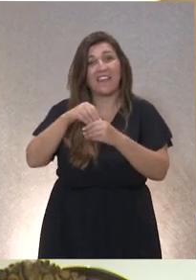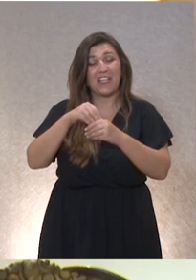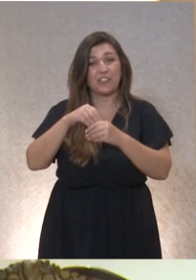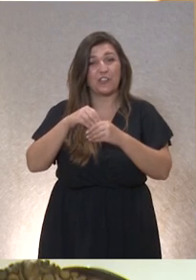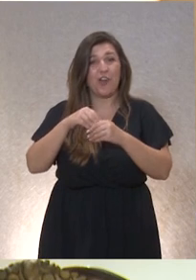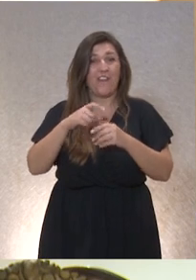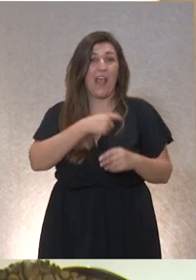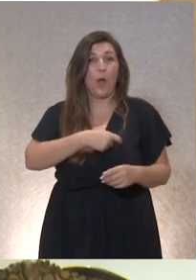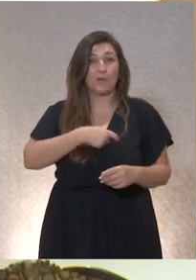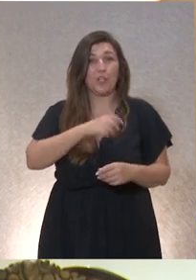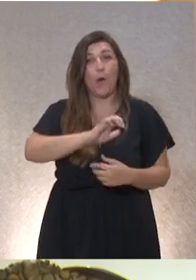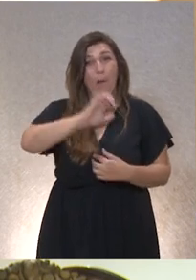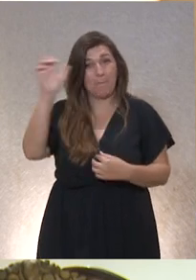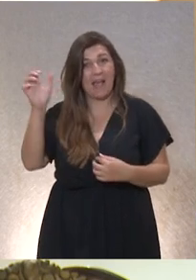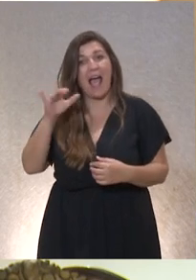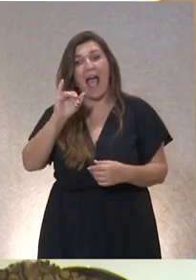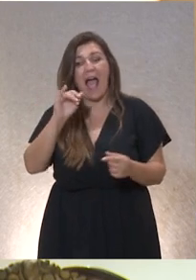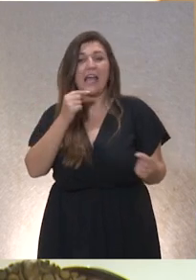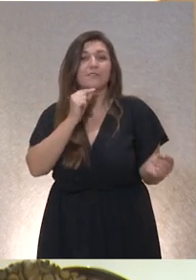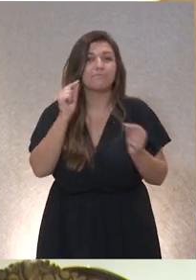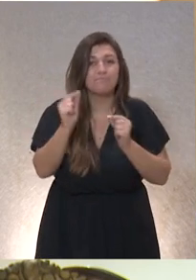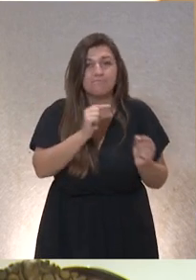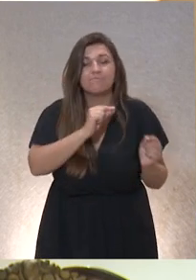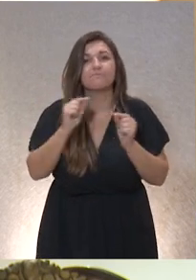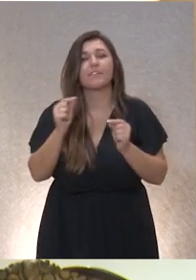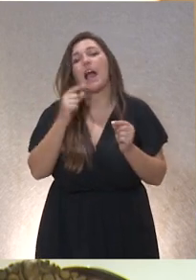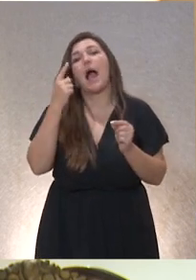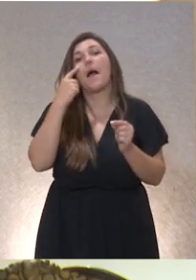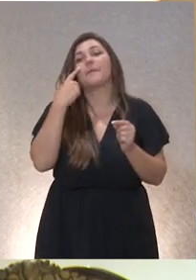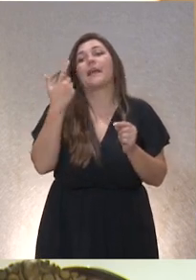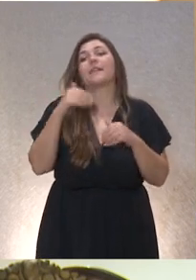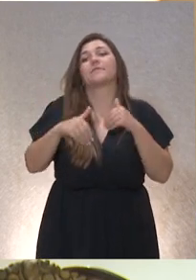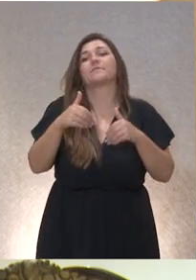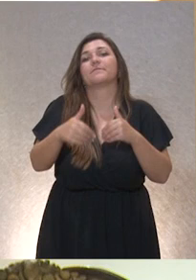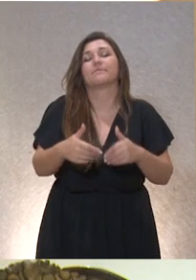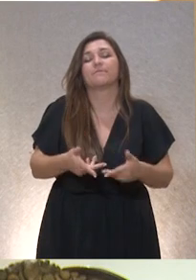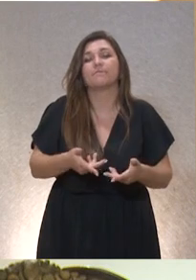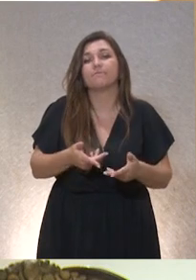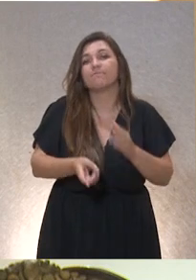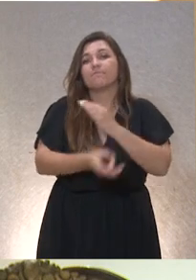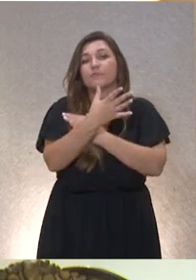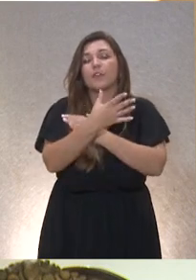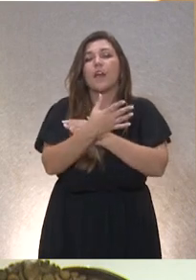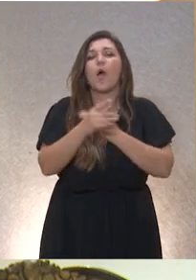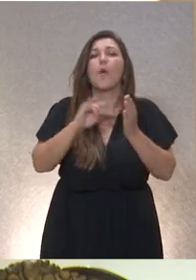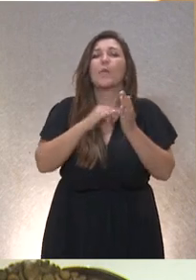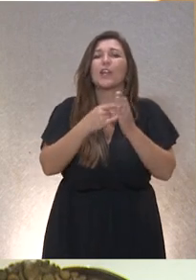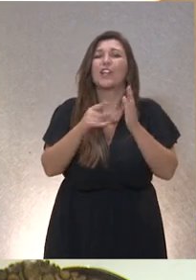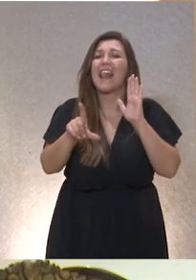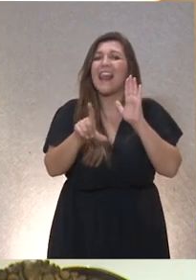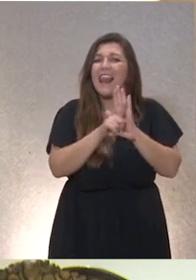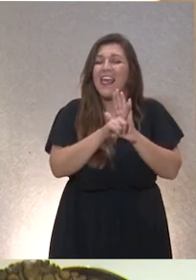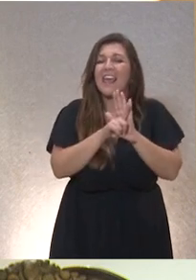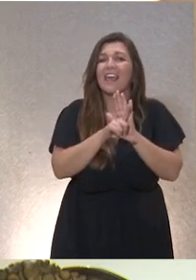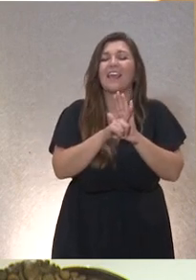momento en debate Y probablemente para aprobarlo esta legislatura es decir pronto un proyecto de ley reglamento o